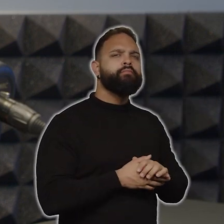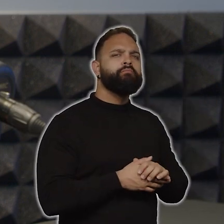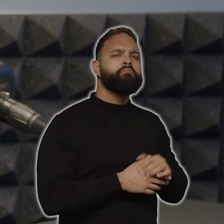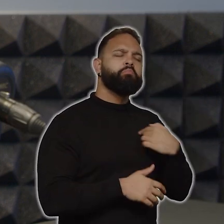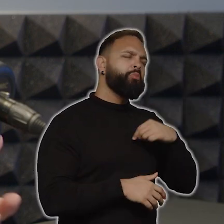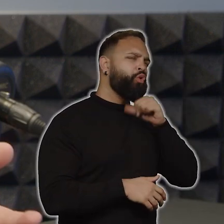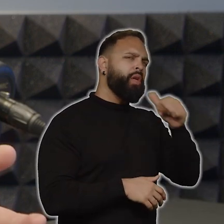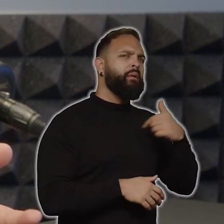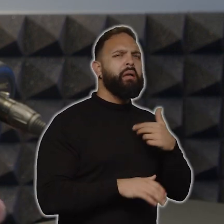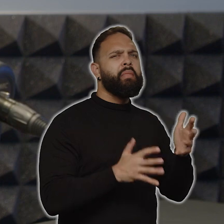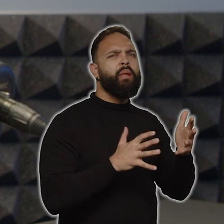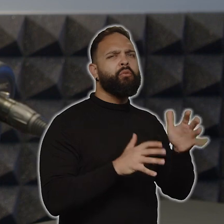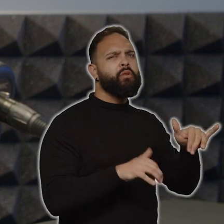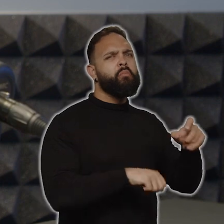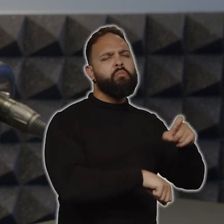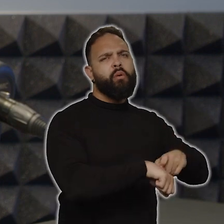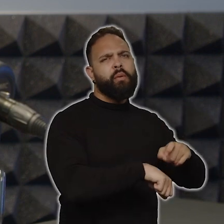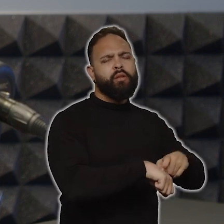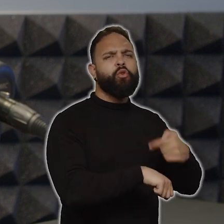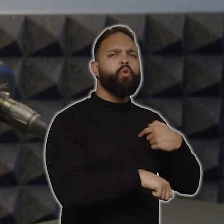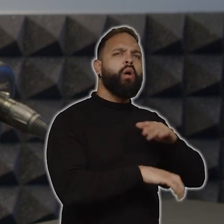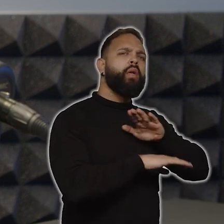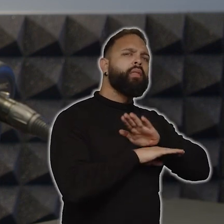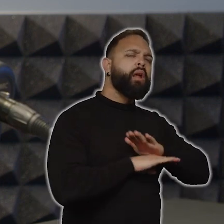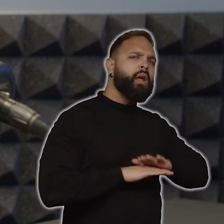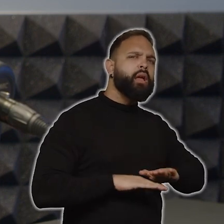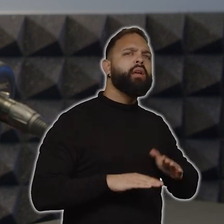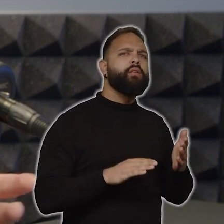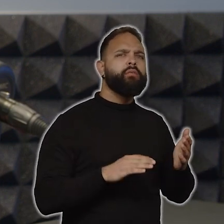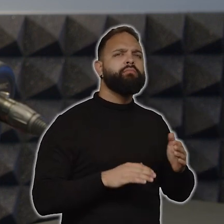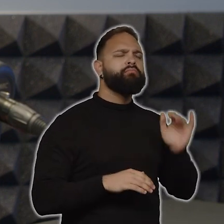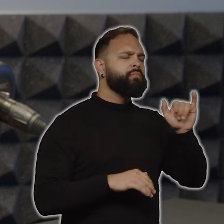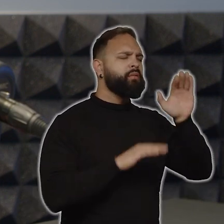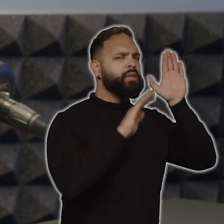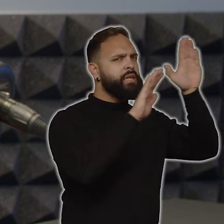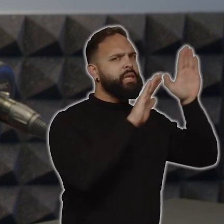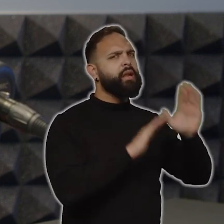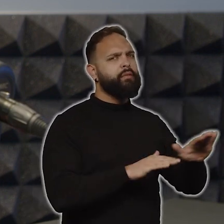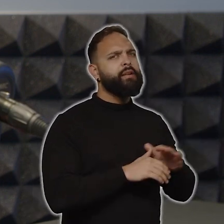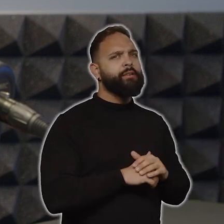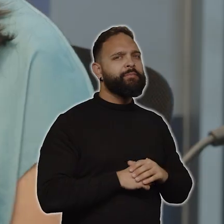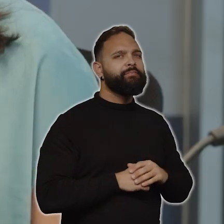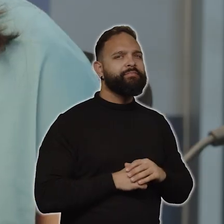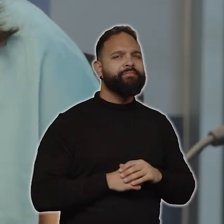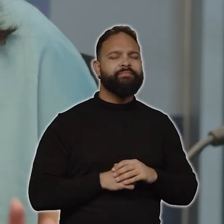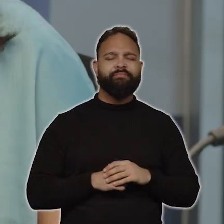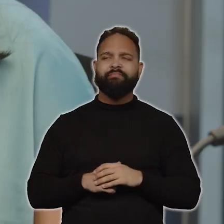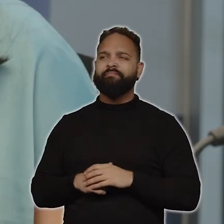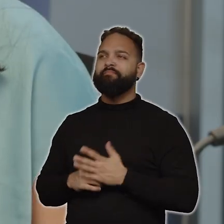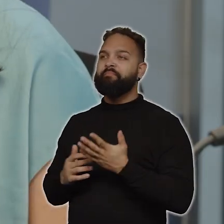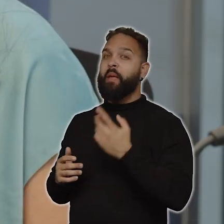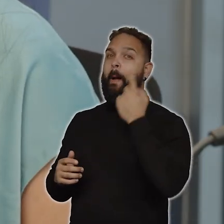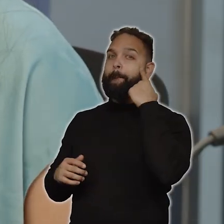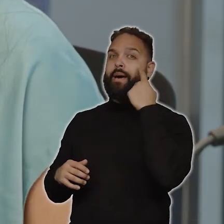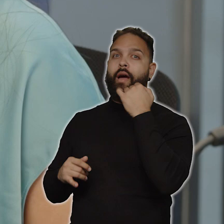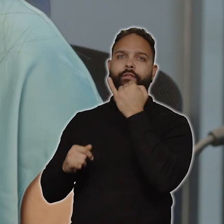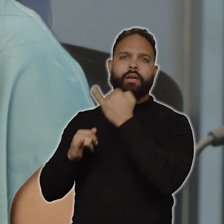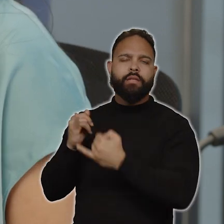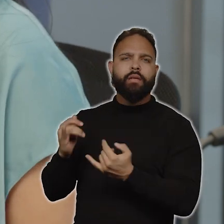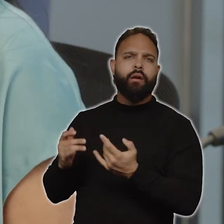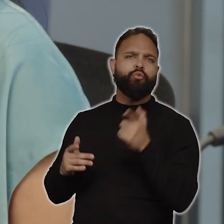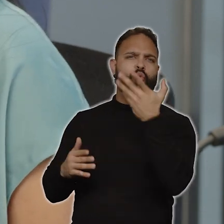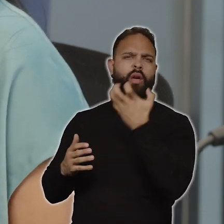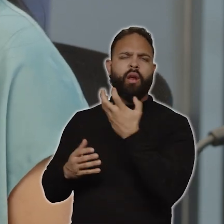no estaba nervioso obviamente y estaba tranquilo y fue increíble como tal. Para cerrar, Pedro,